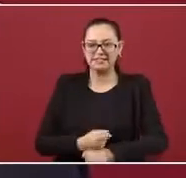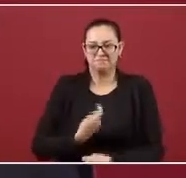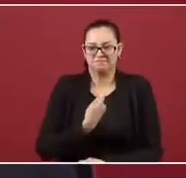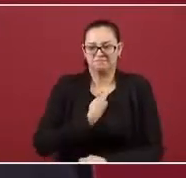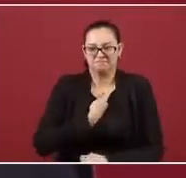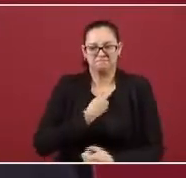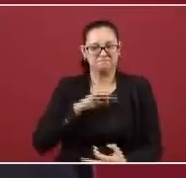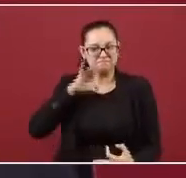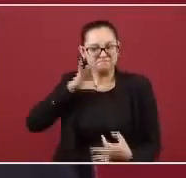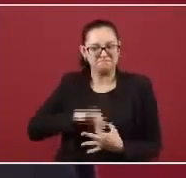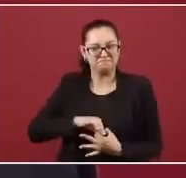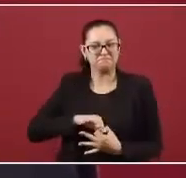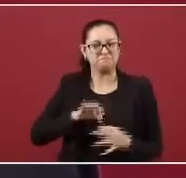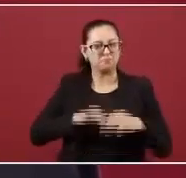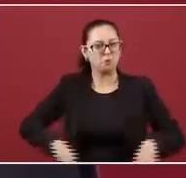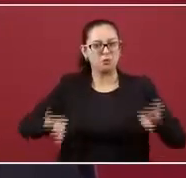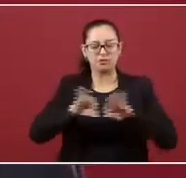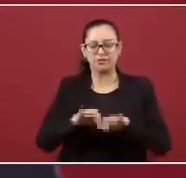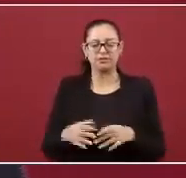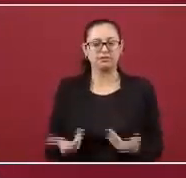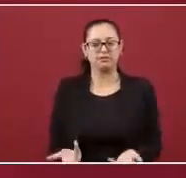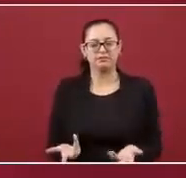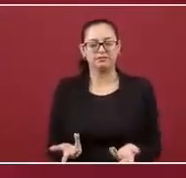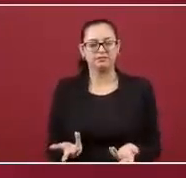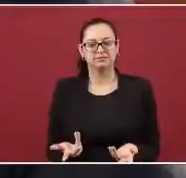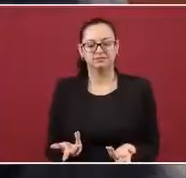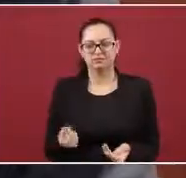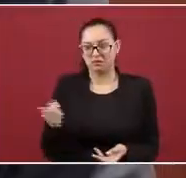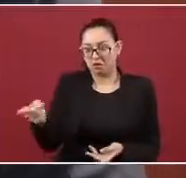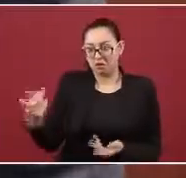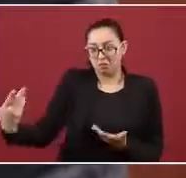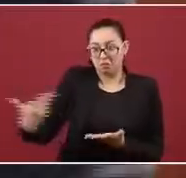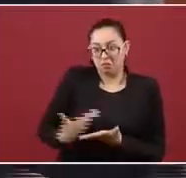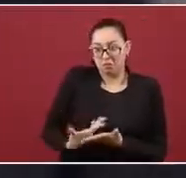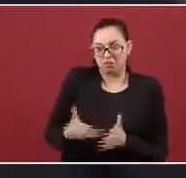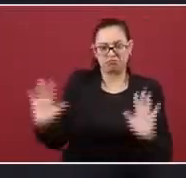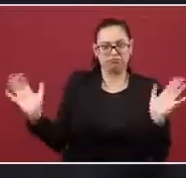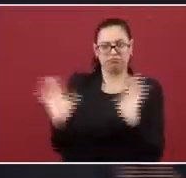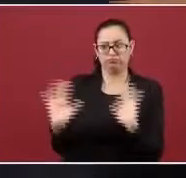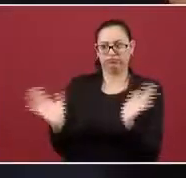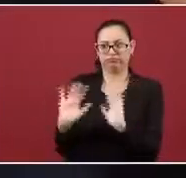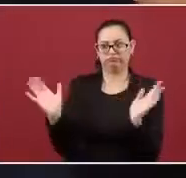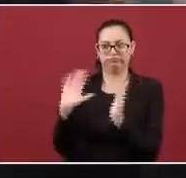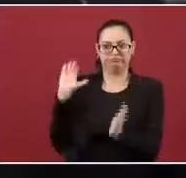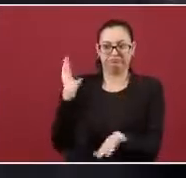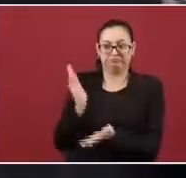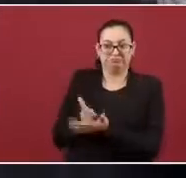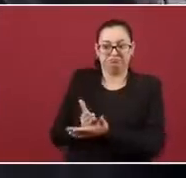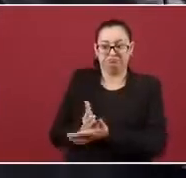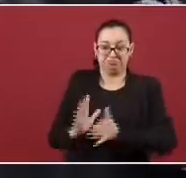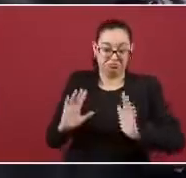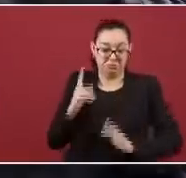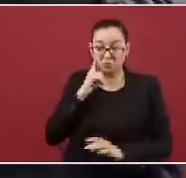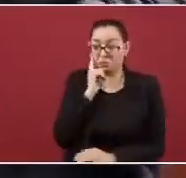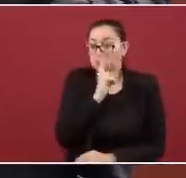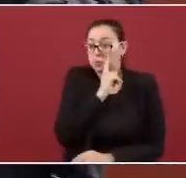vida. Entonces, cuando él me plantea esa, digo, no, esa es una decisión